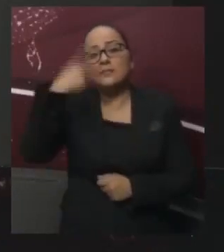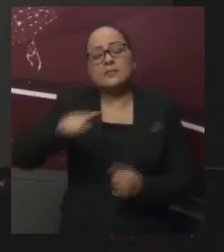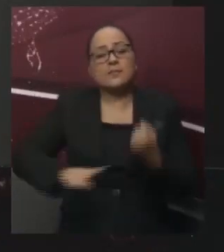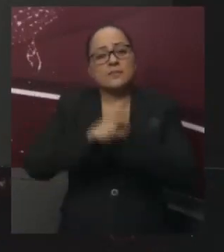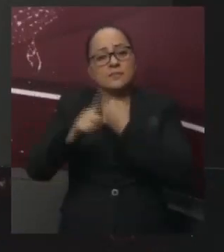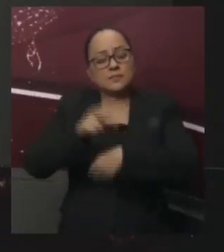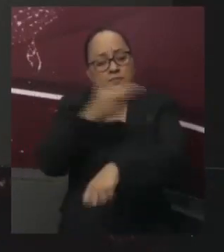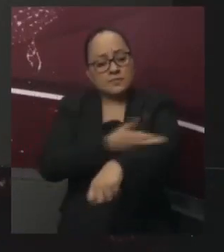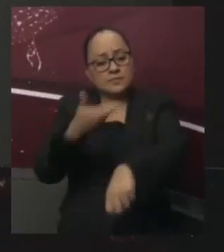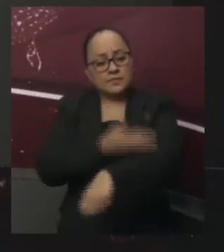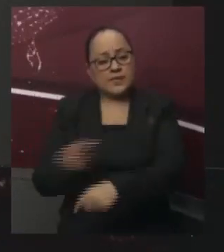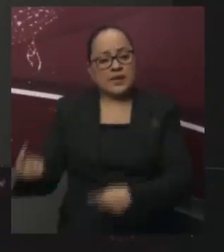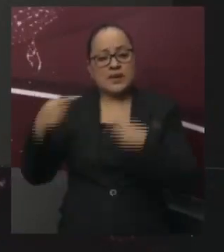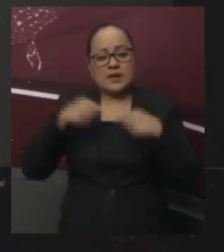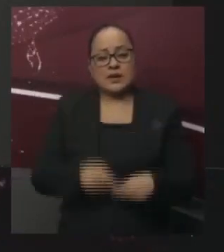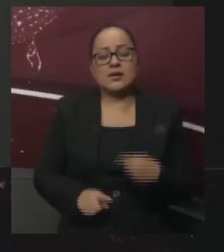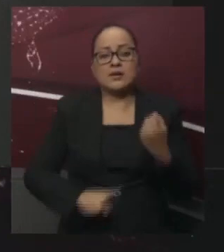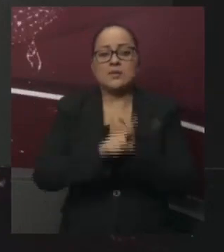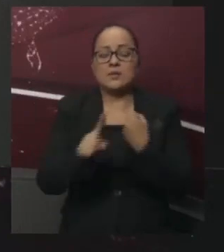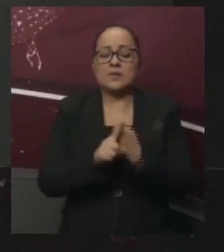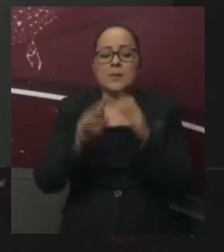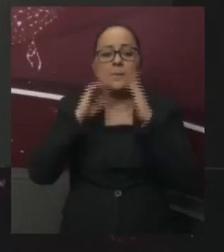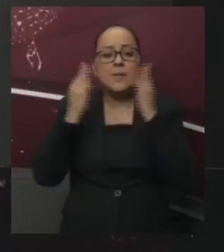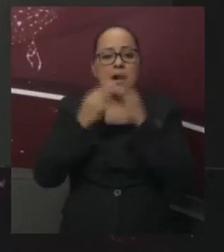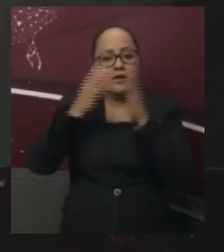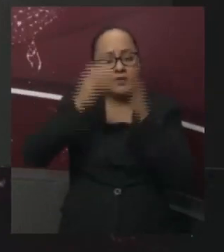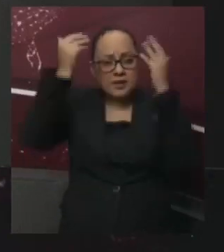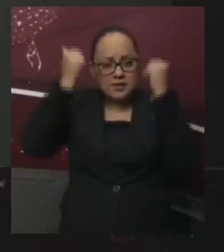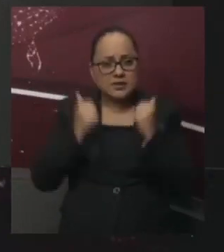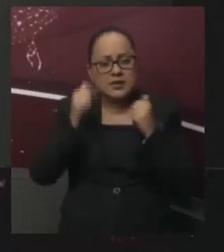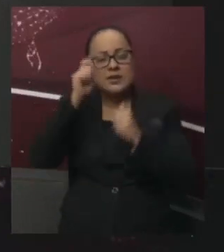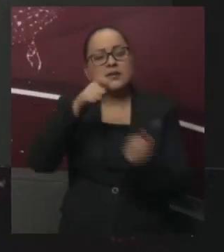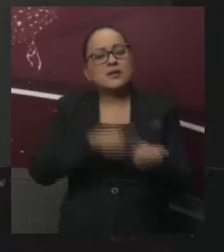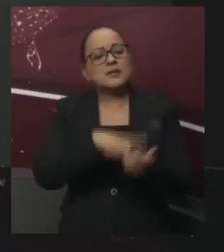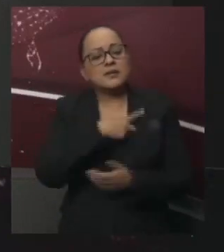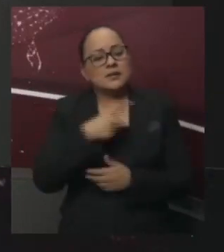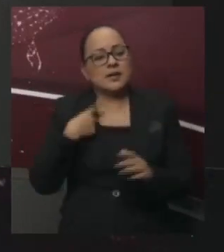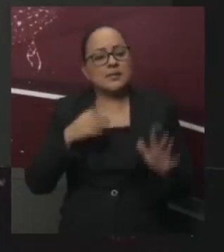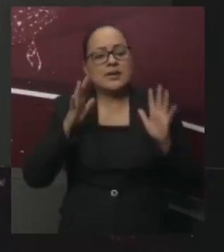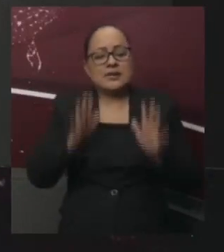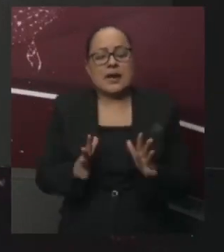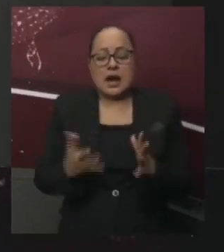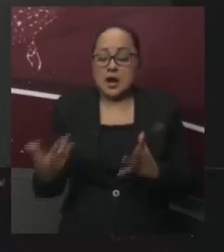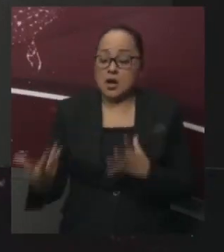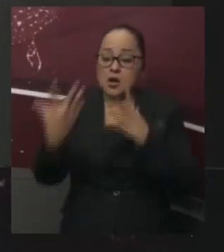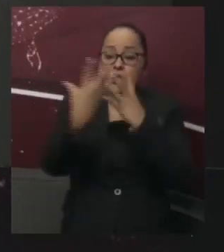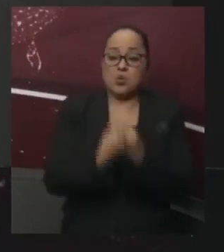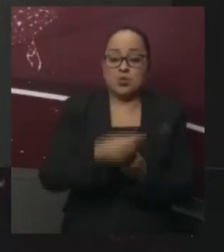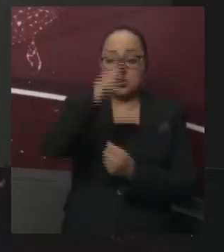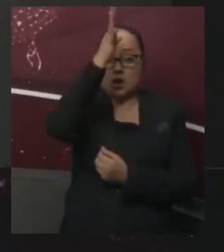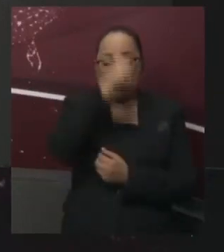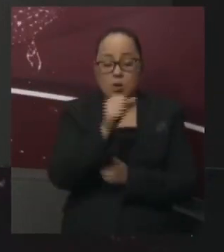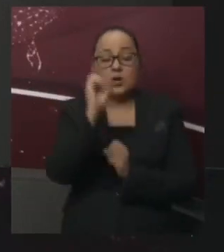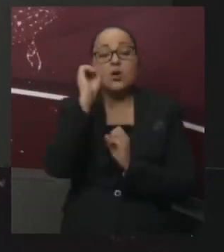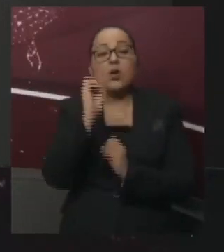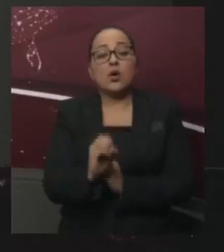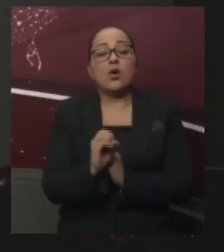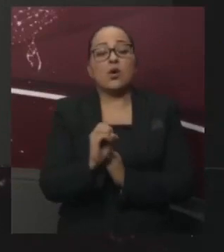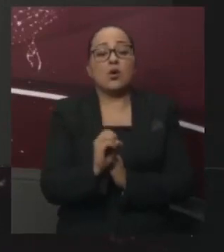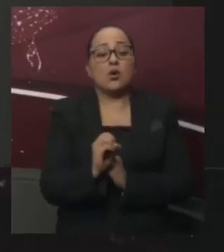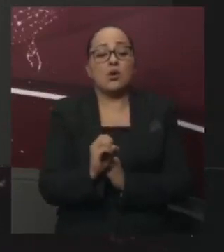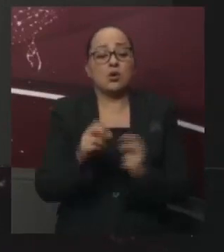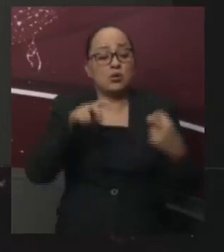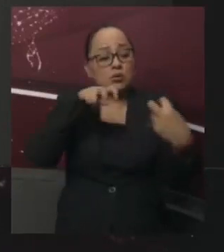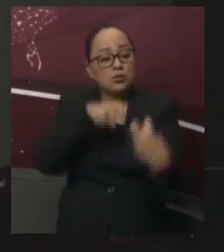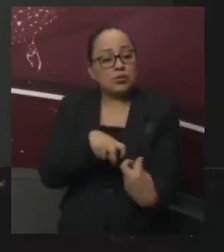la aportación de armas en el crimen organizado, sí coincido contigo que es necesario hacer algún acuerdo o si bien podemos